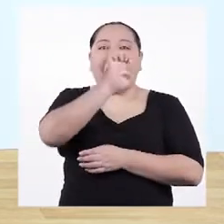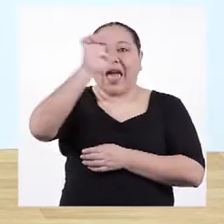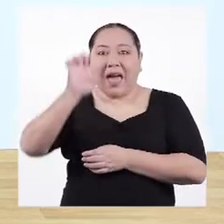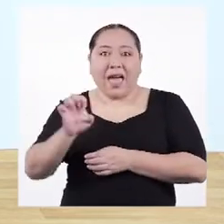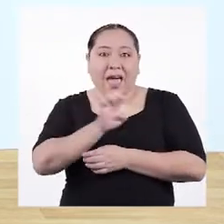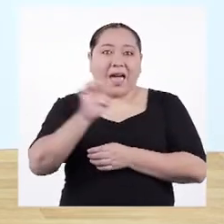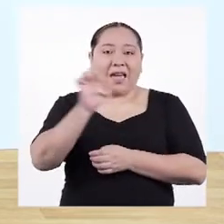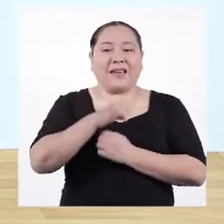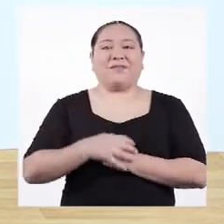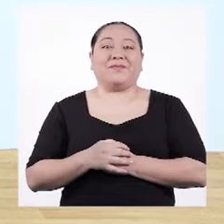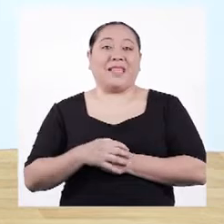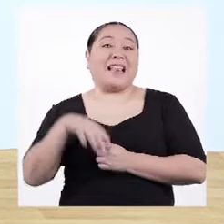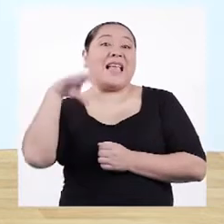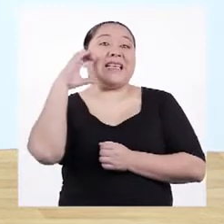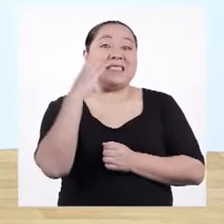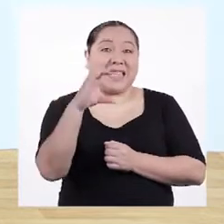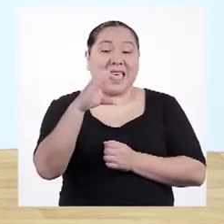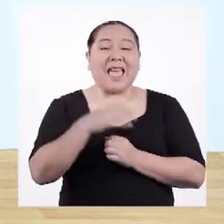Y la C de casa.